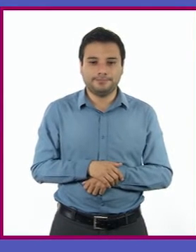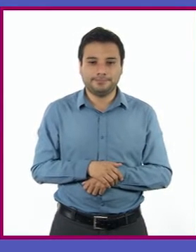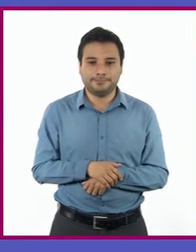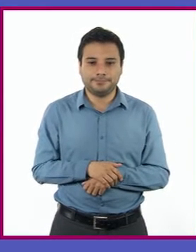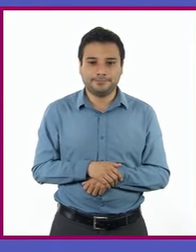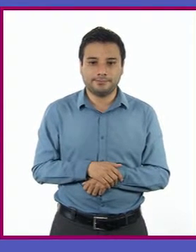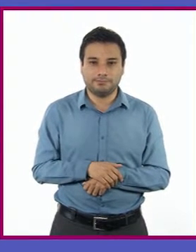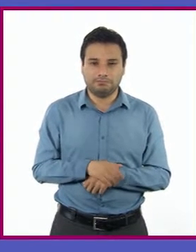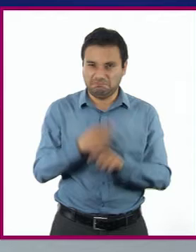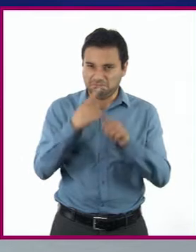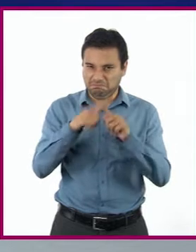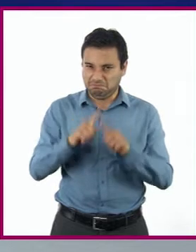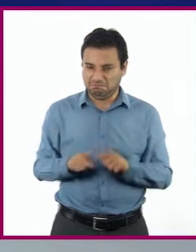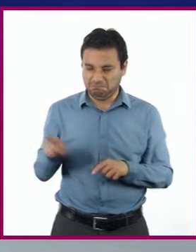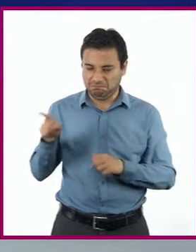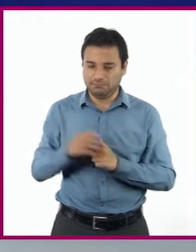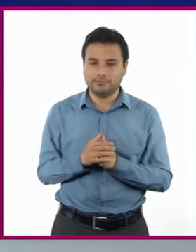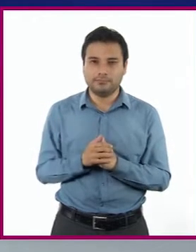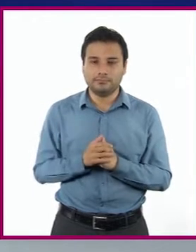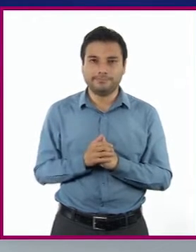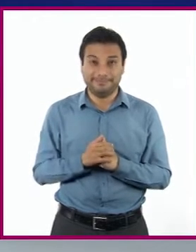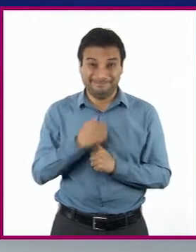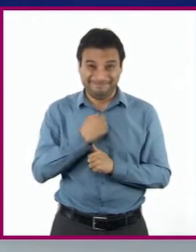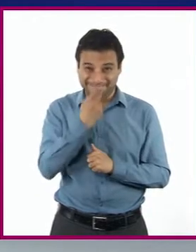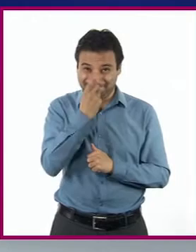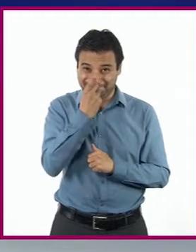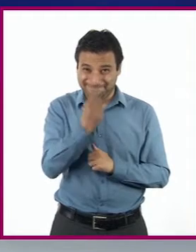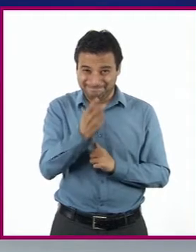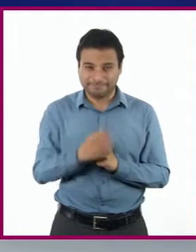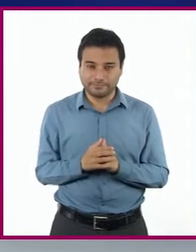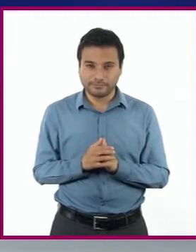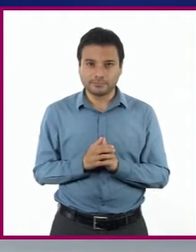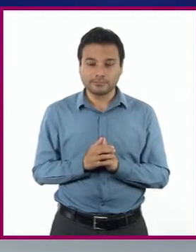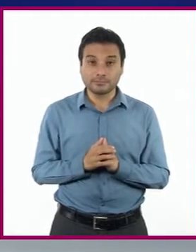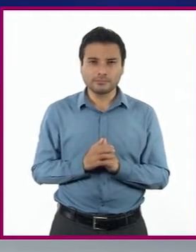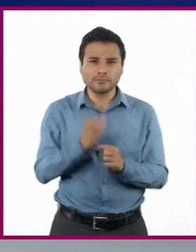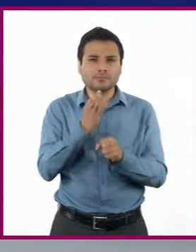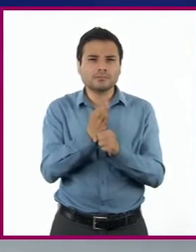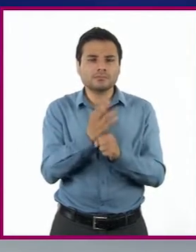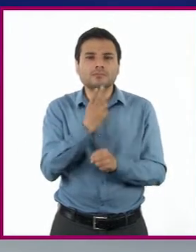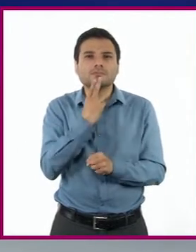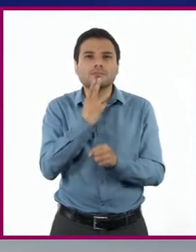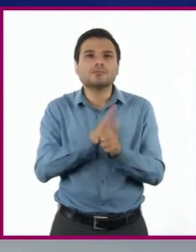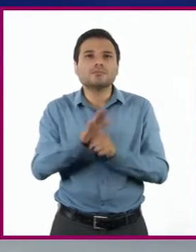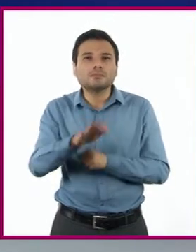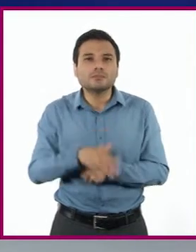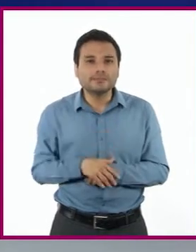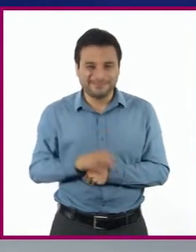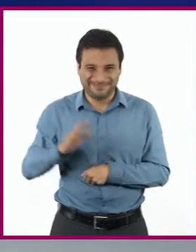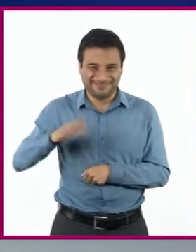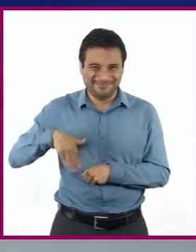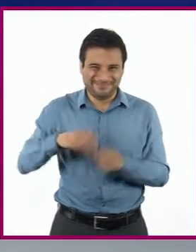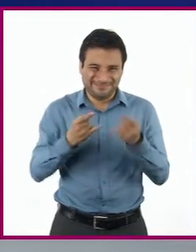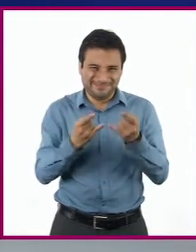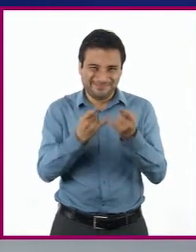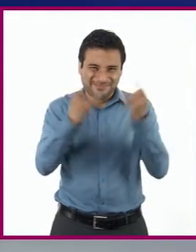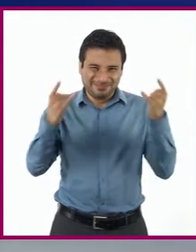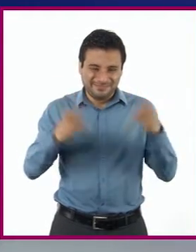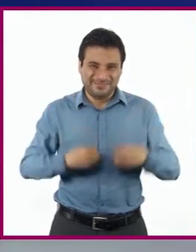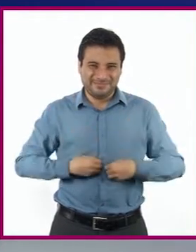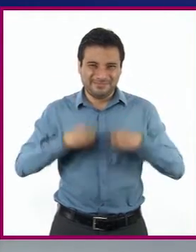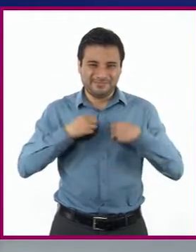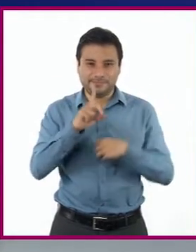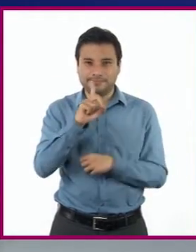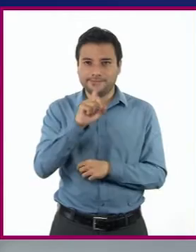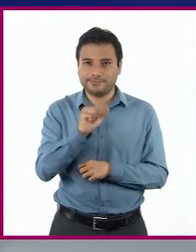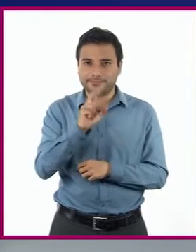todo esto, etc. Como les decía, el texto que ocuparemos es el fragmento de Charles Darwin. En este